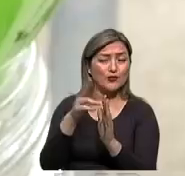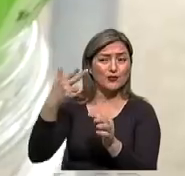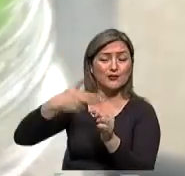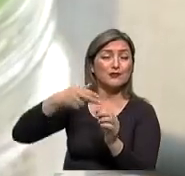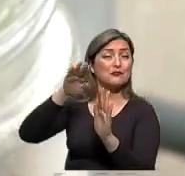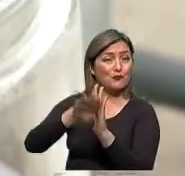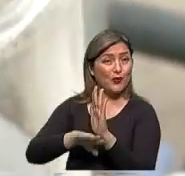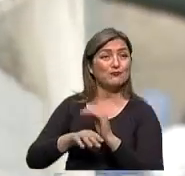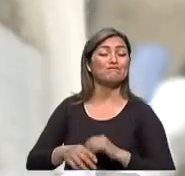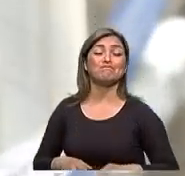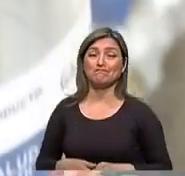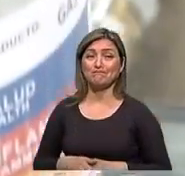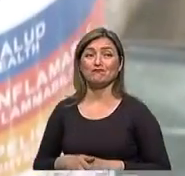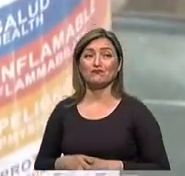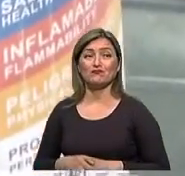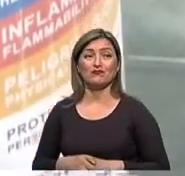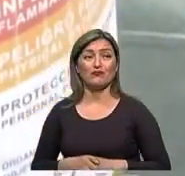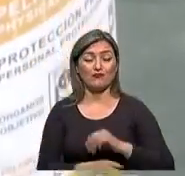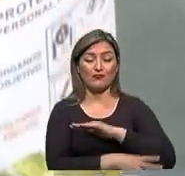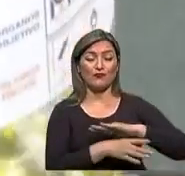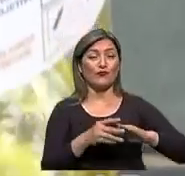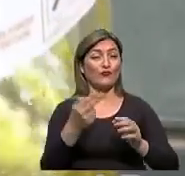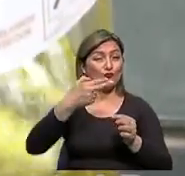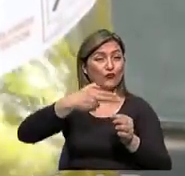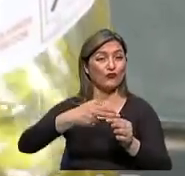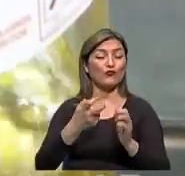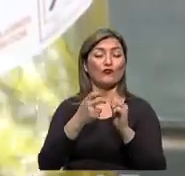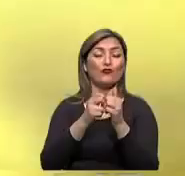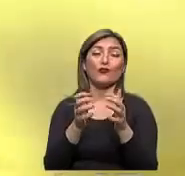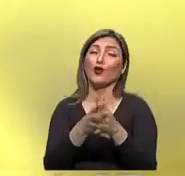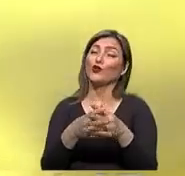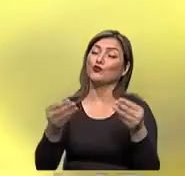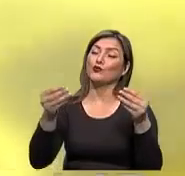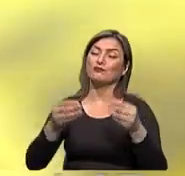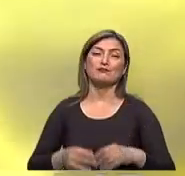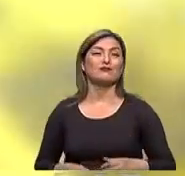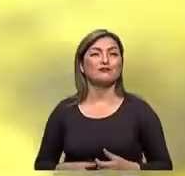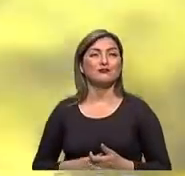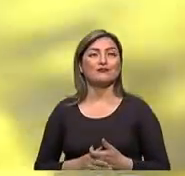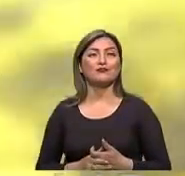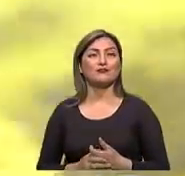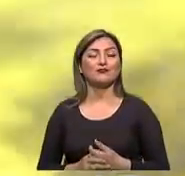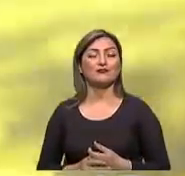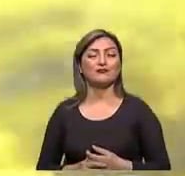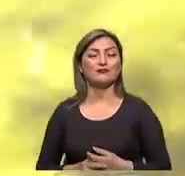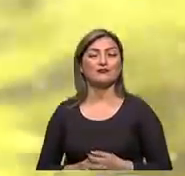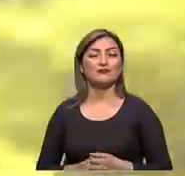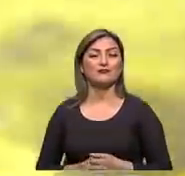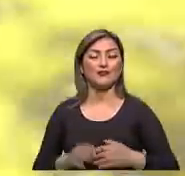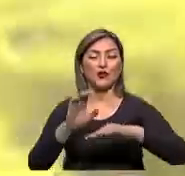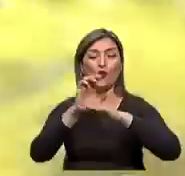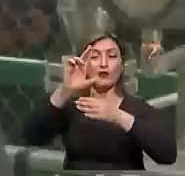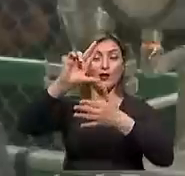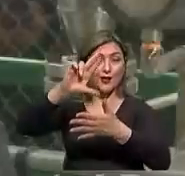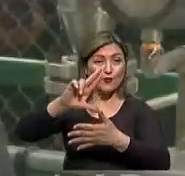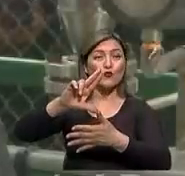gasolina, sumado a la extracción de petróleo, y resuelve un problema real en nuestros países. En Ecuador y a nivel